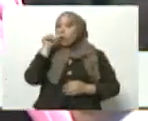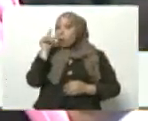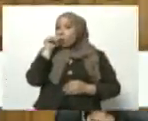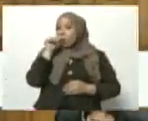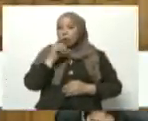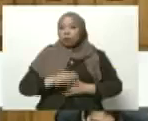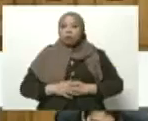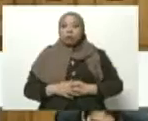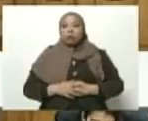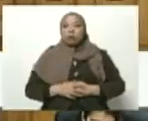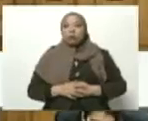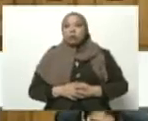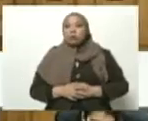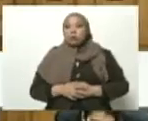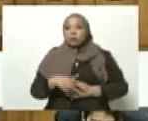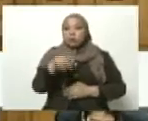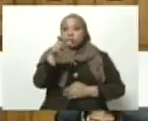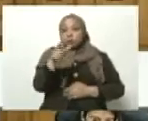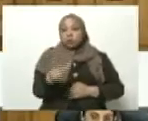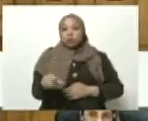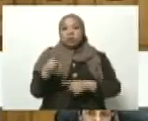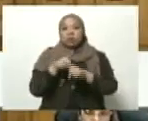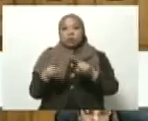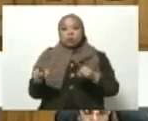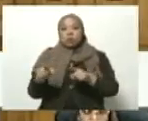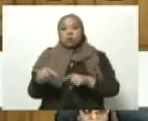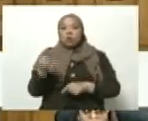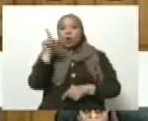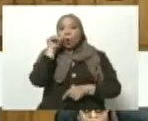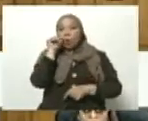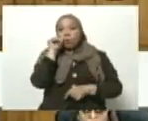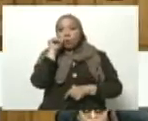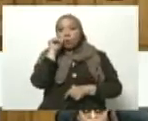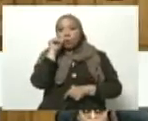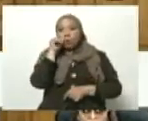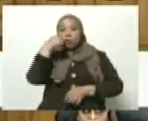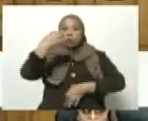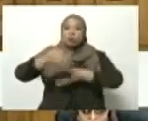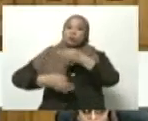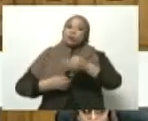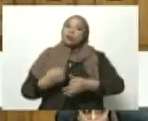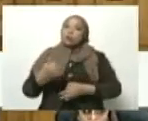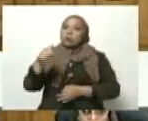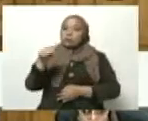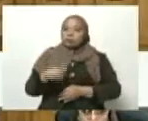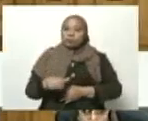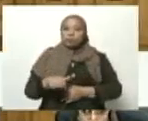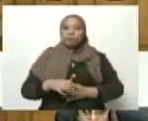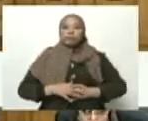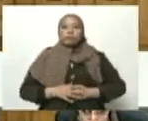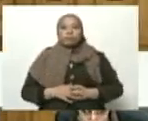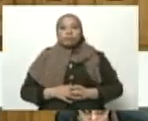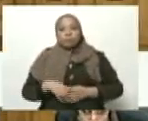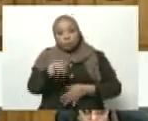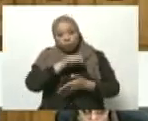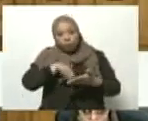Leopoldo López, Carlos Vecchio, Lester Toledo, Jorge Betancur, Sergio Vergara, a quien Juan Guaidó le